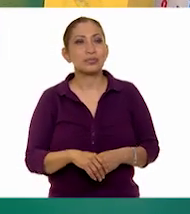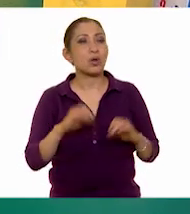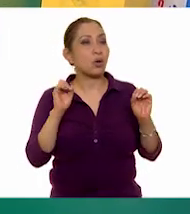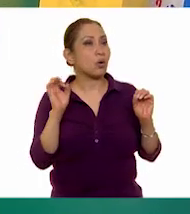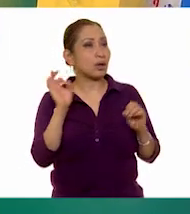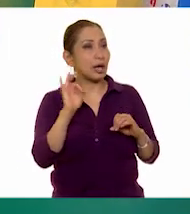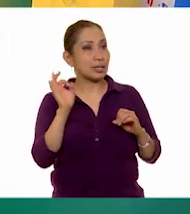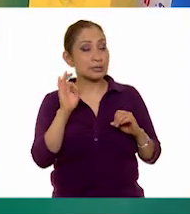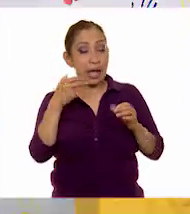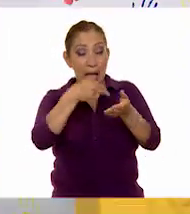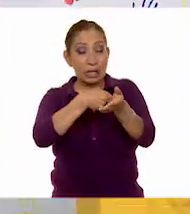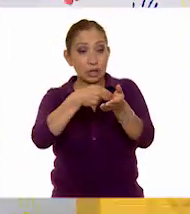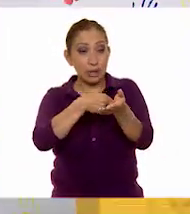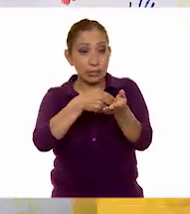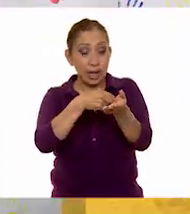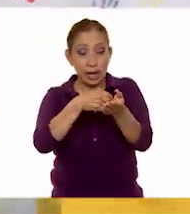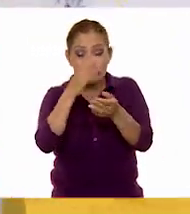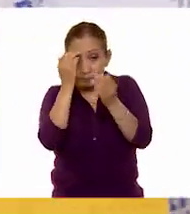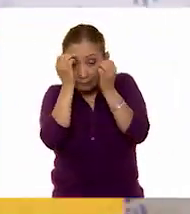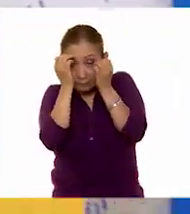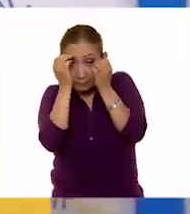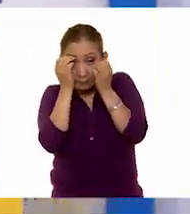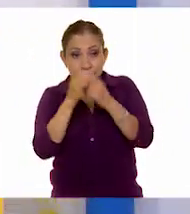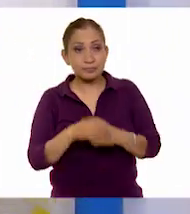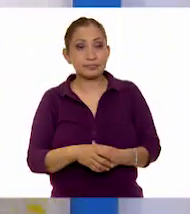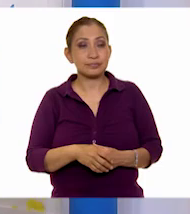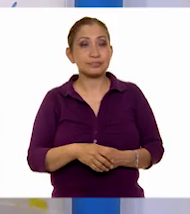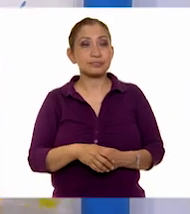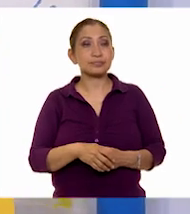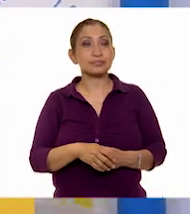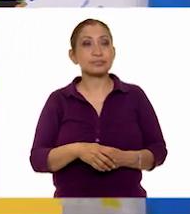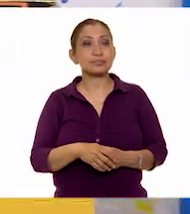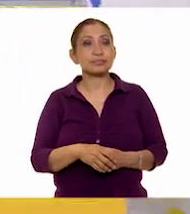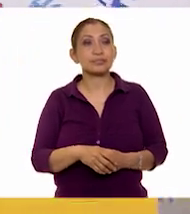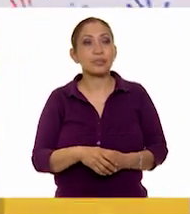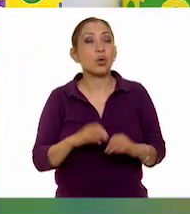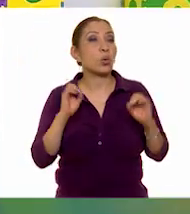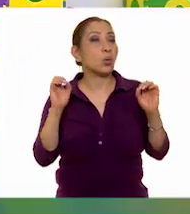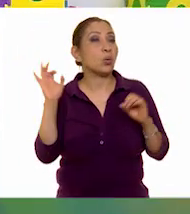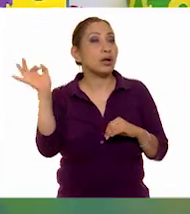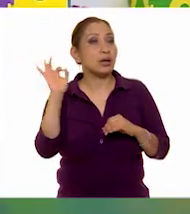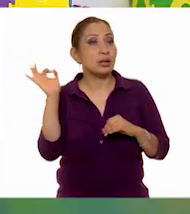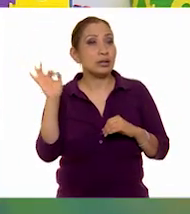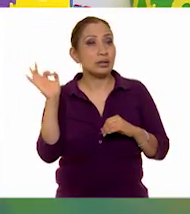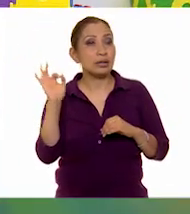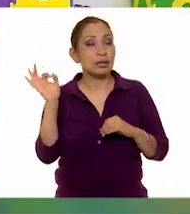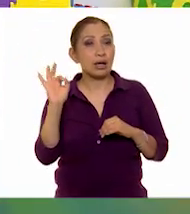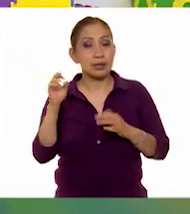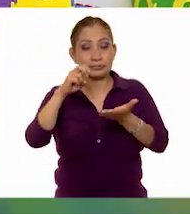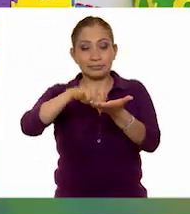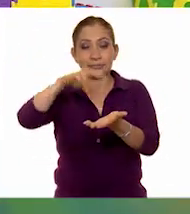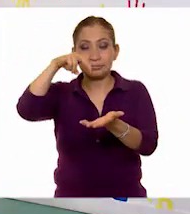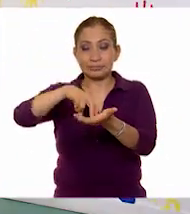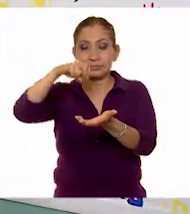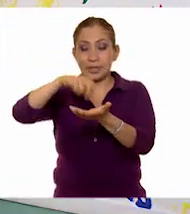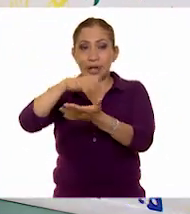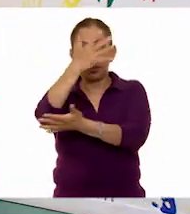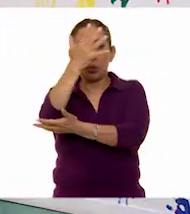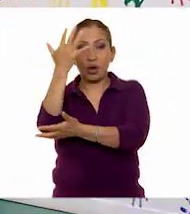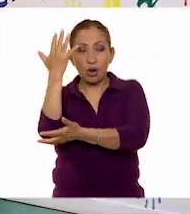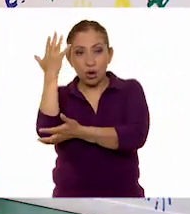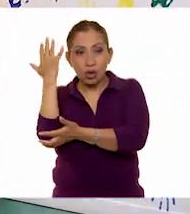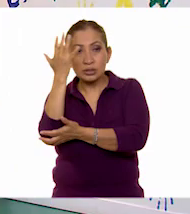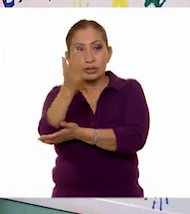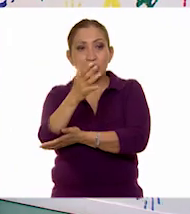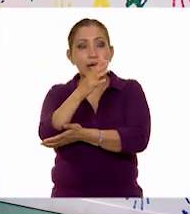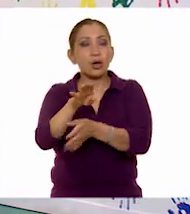vez a esconderse. Esconderse. Así es. O tal vez a saltar en el bosque otra vez, como